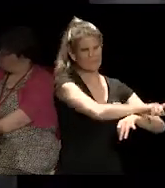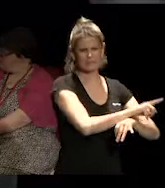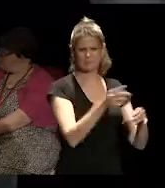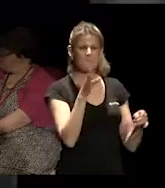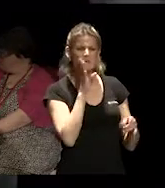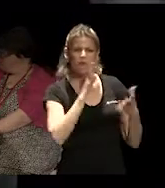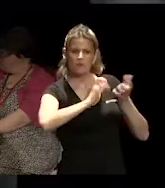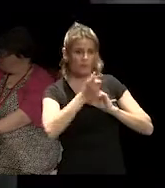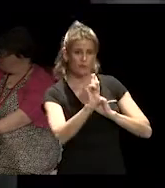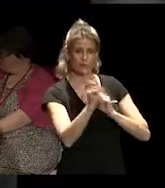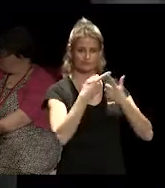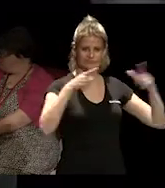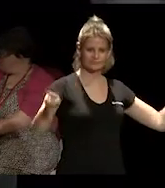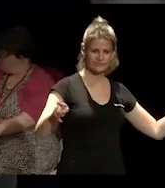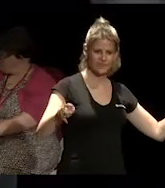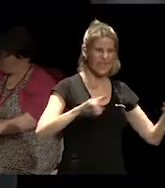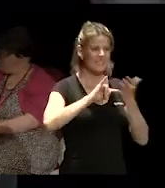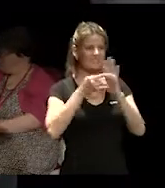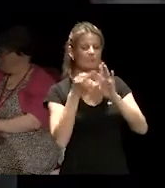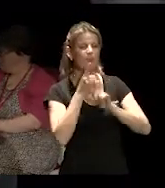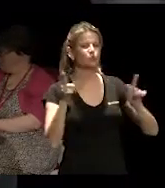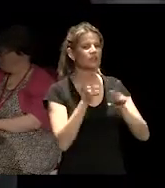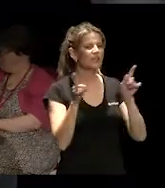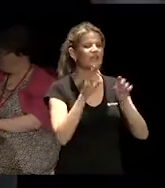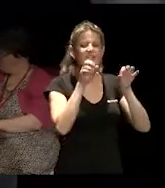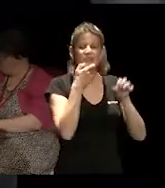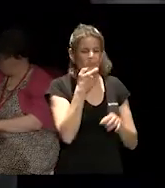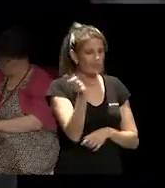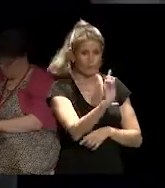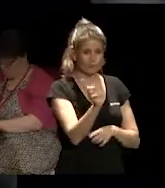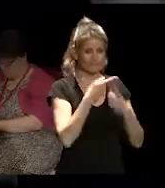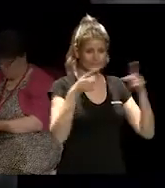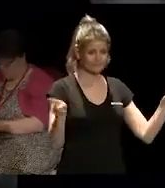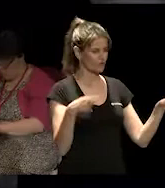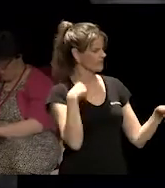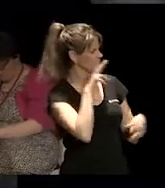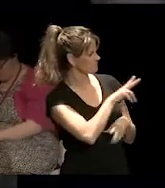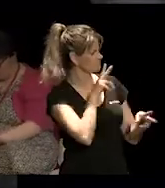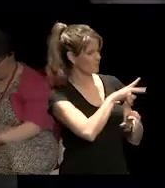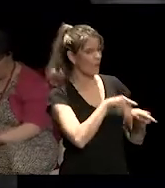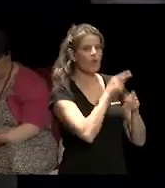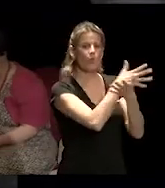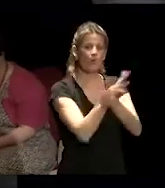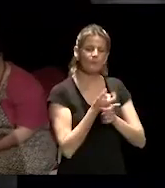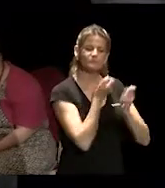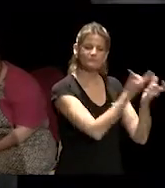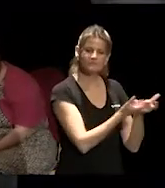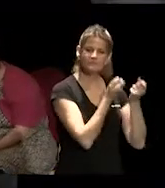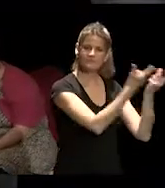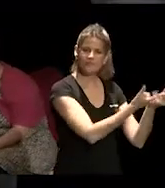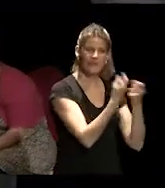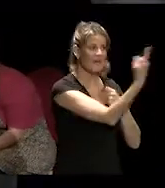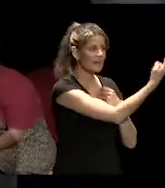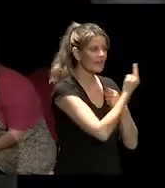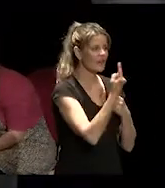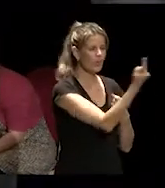mismo sistema musical. Jugamos a todos los juegos posibles que cada uno había